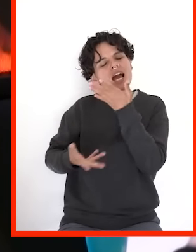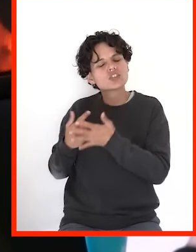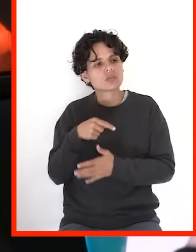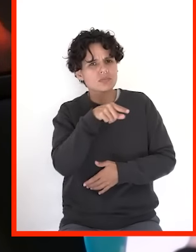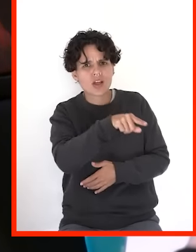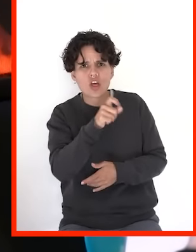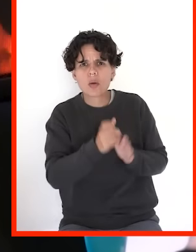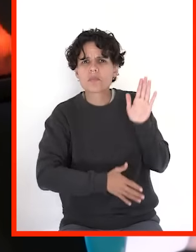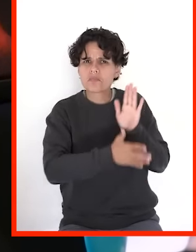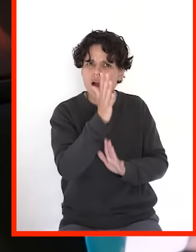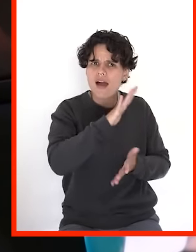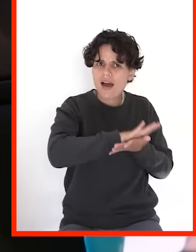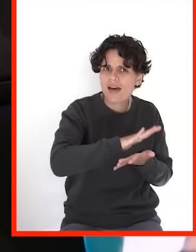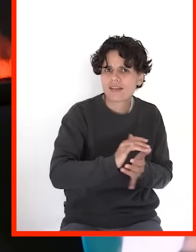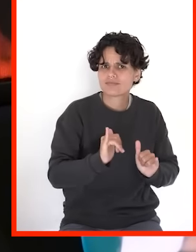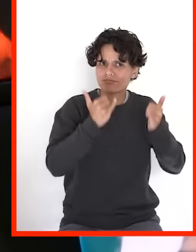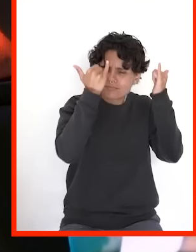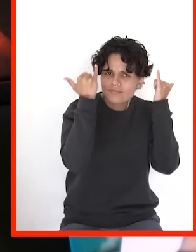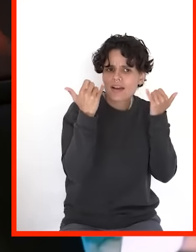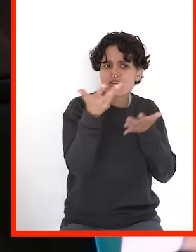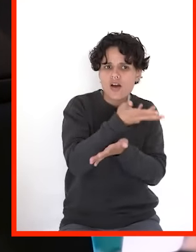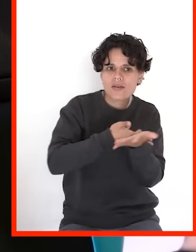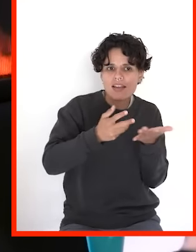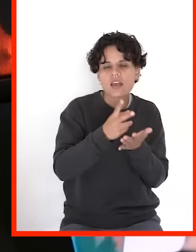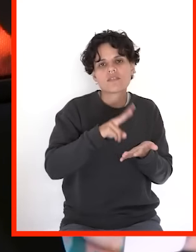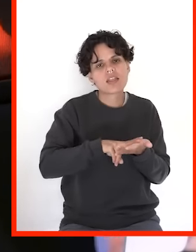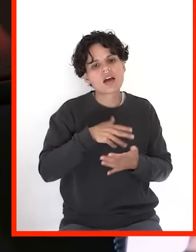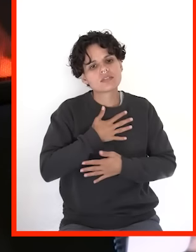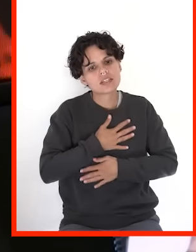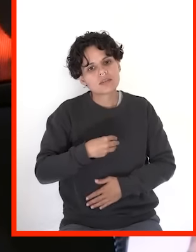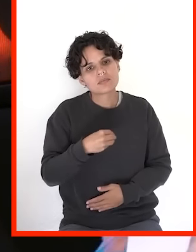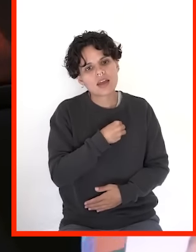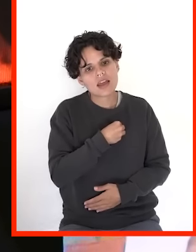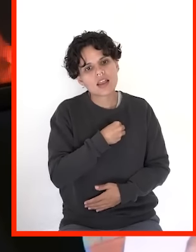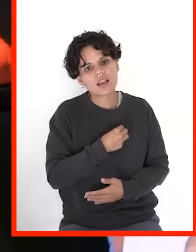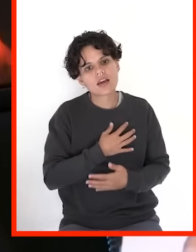así a compartir, salían a carretear. Sí, pues me da pena igual.